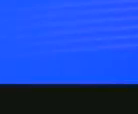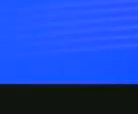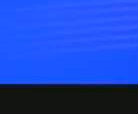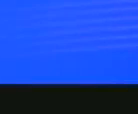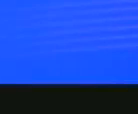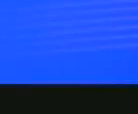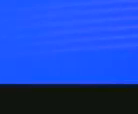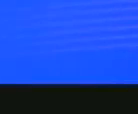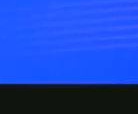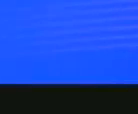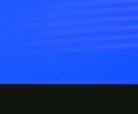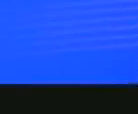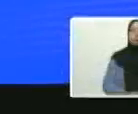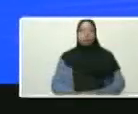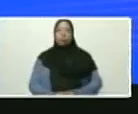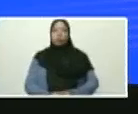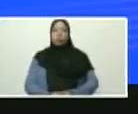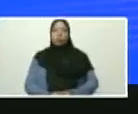oficiales,